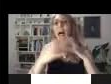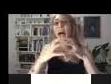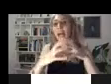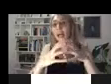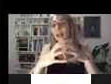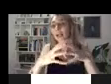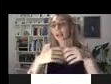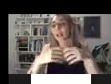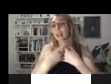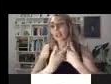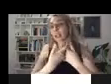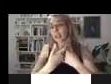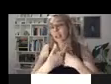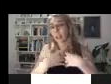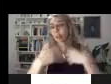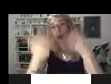¿no? Acá,